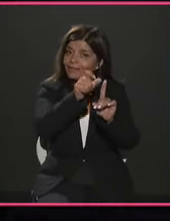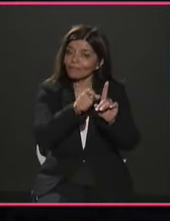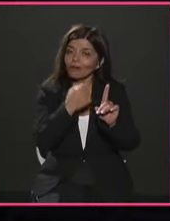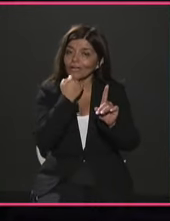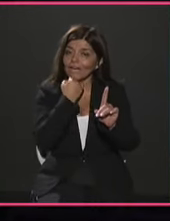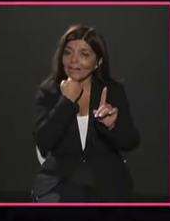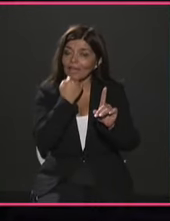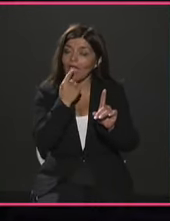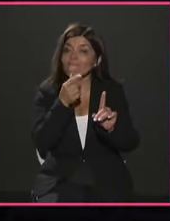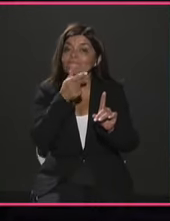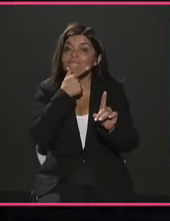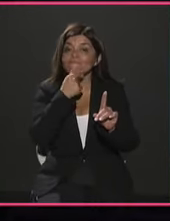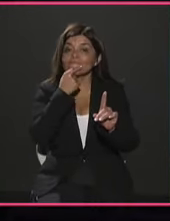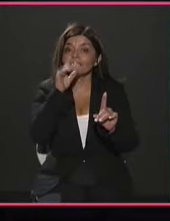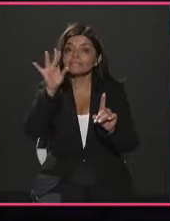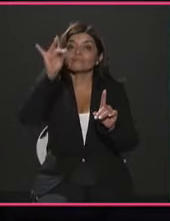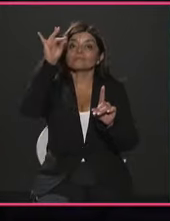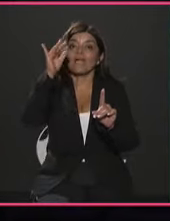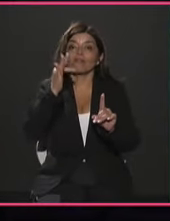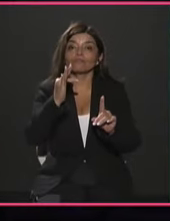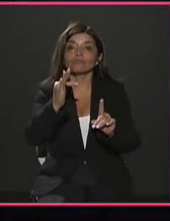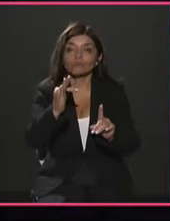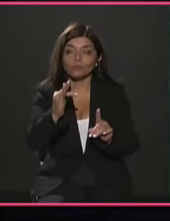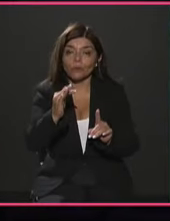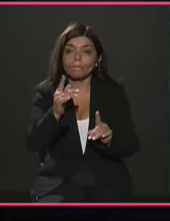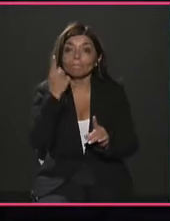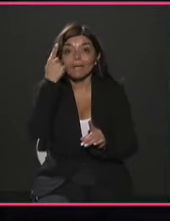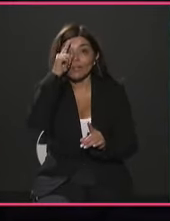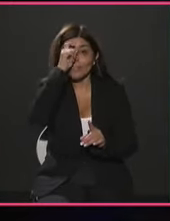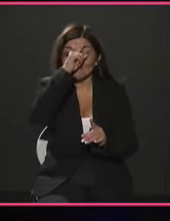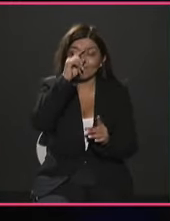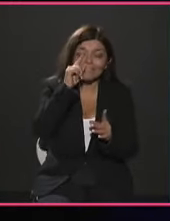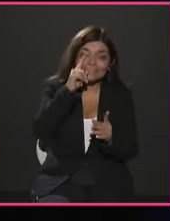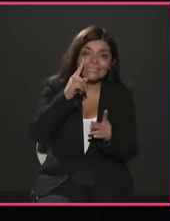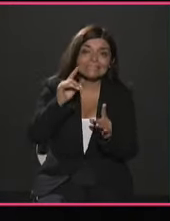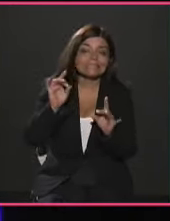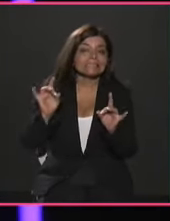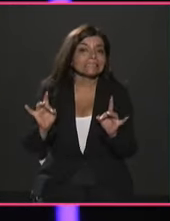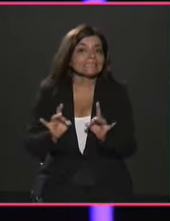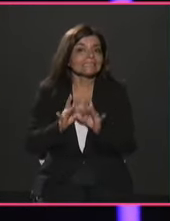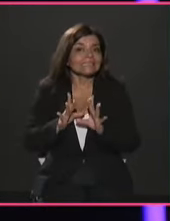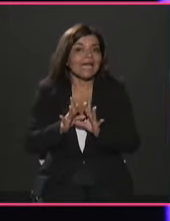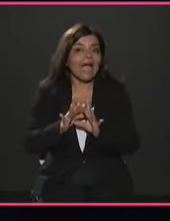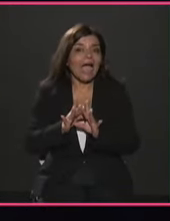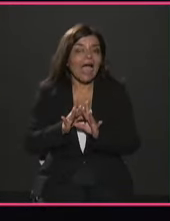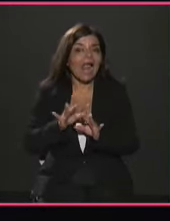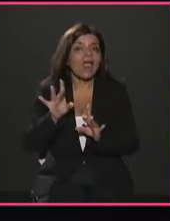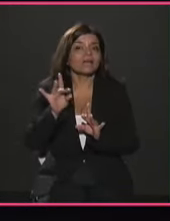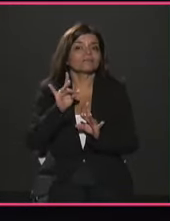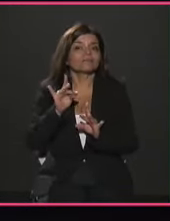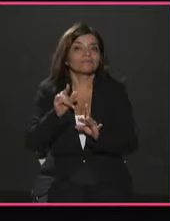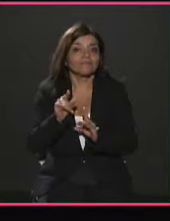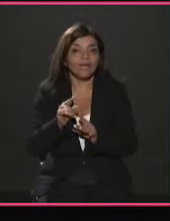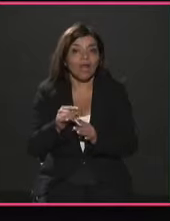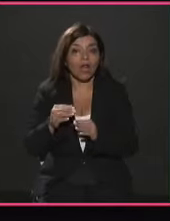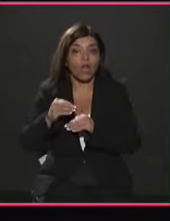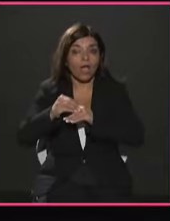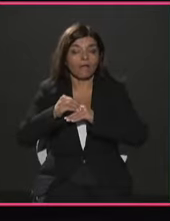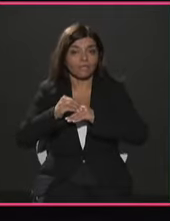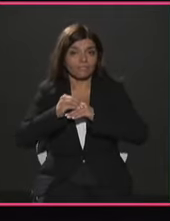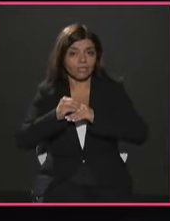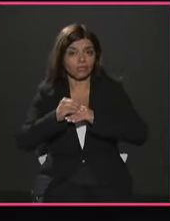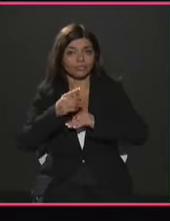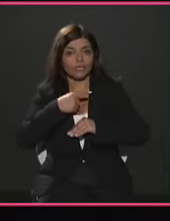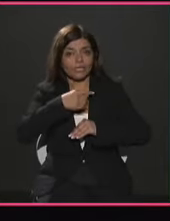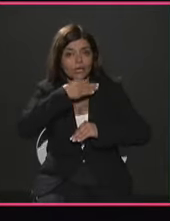difícil estar bien en cuanto a las predicciones pero a pesar de las advertencias de War lo que quiero hacer es darle muchas